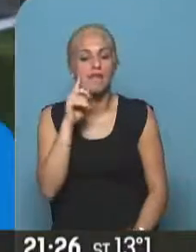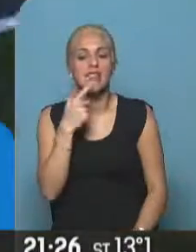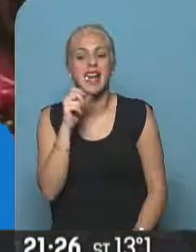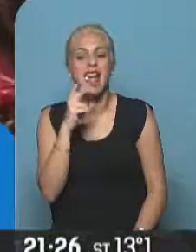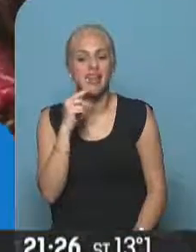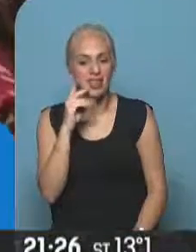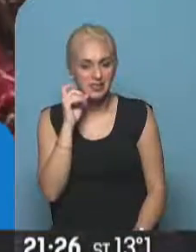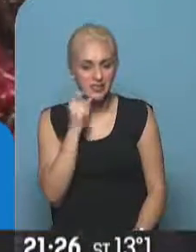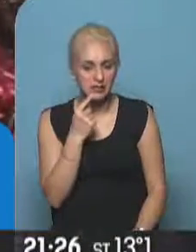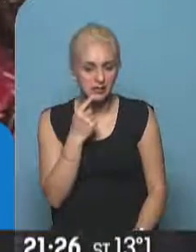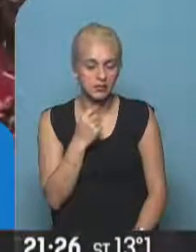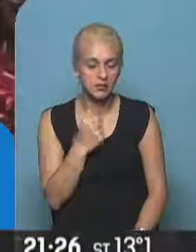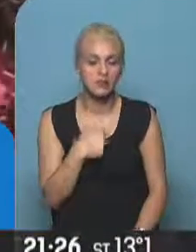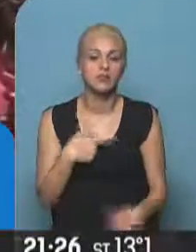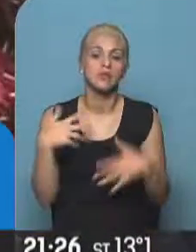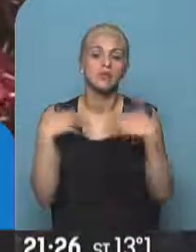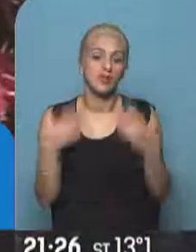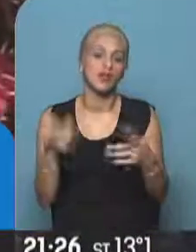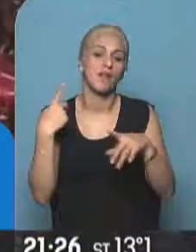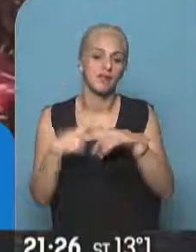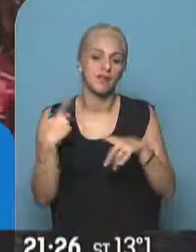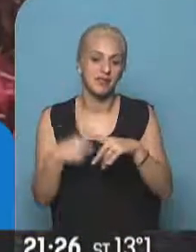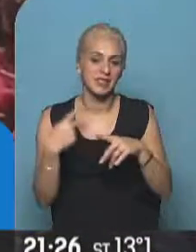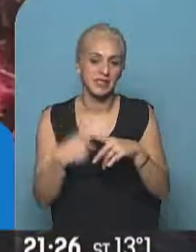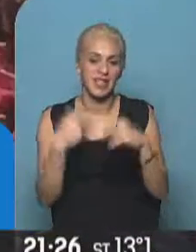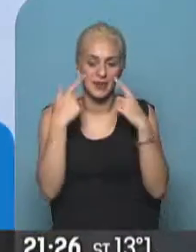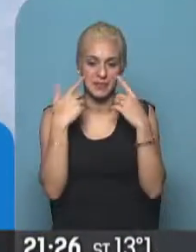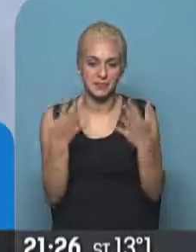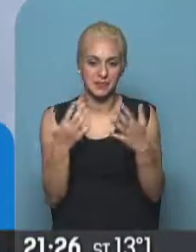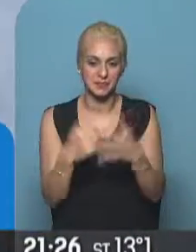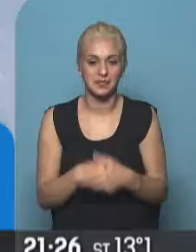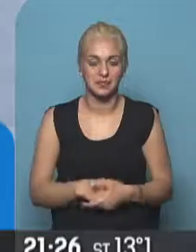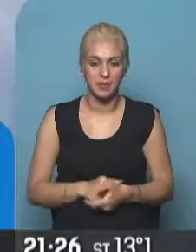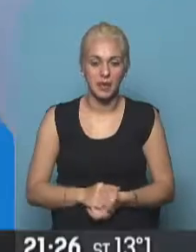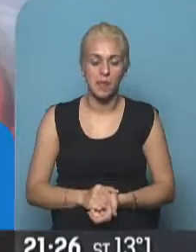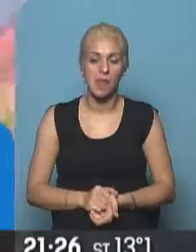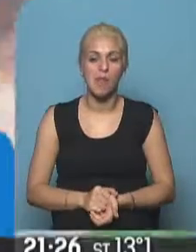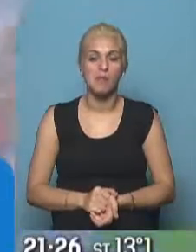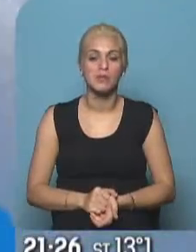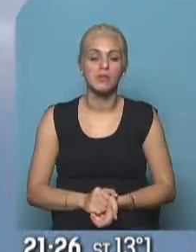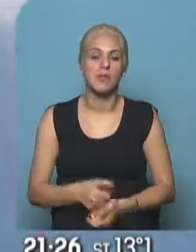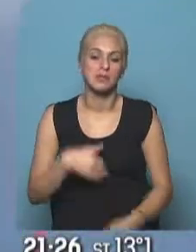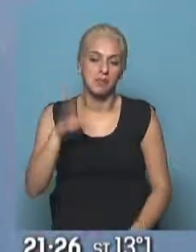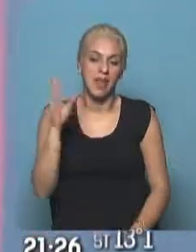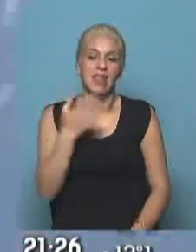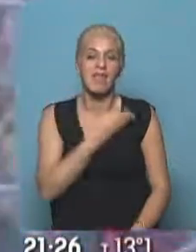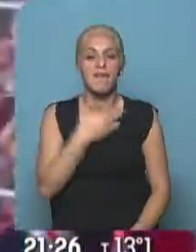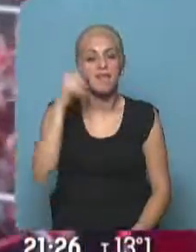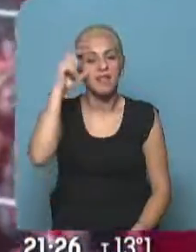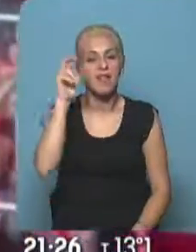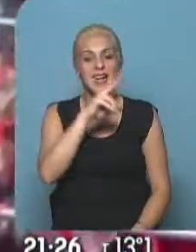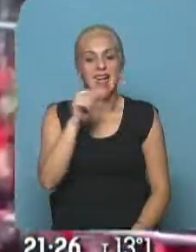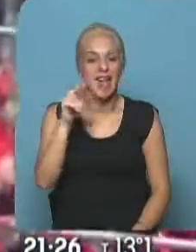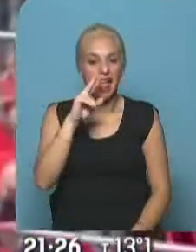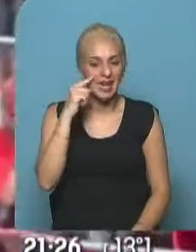eso el festejo de todos, especialmente de Ferrari, que a